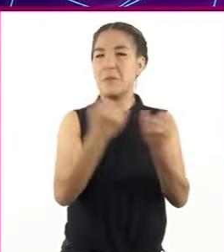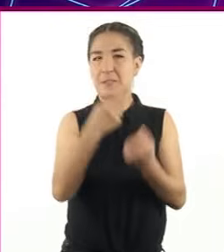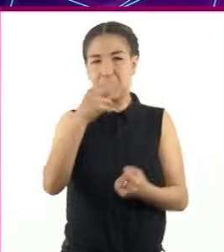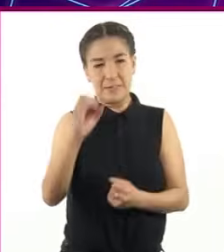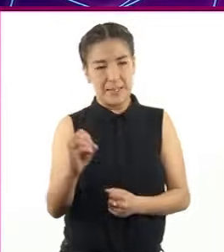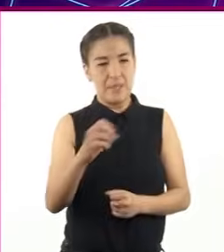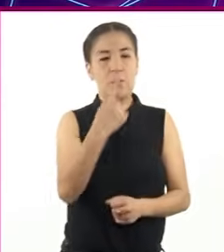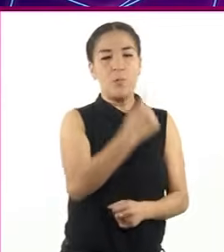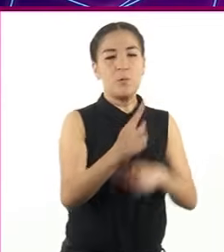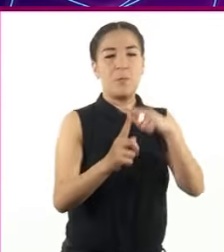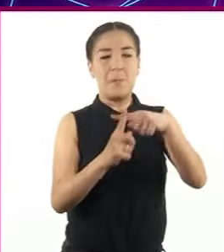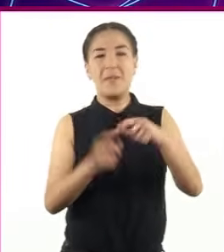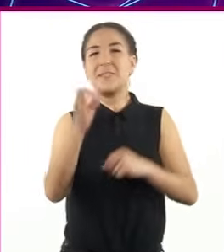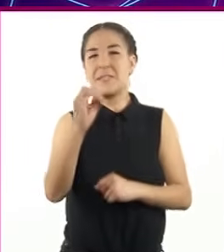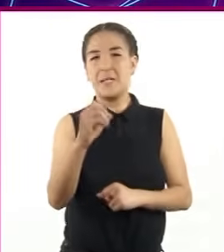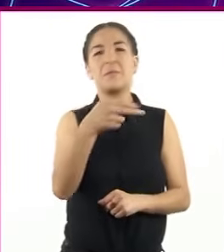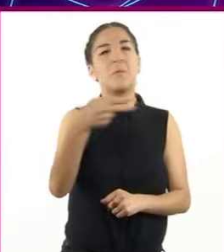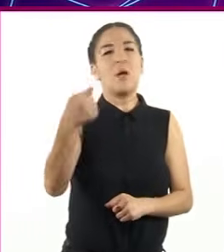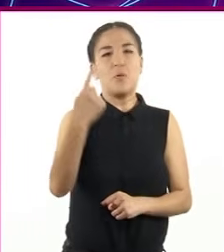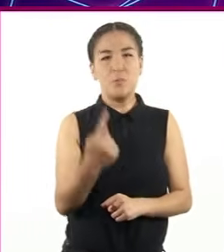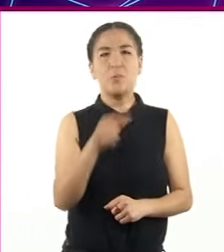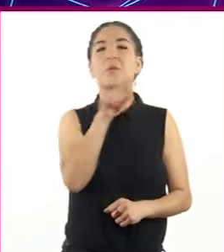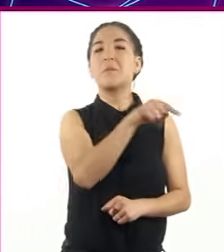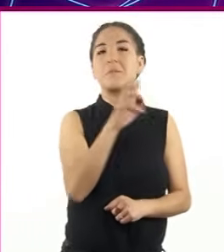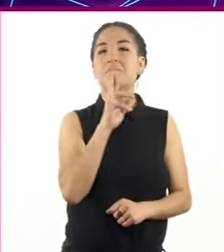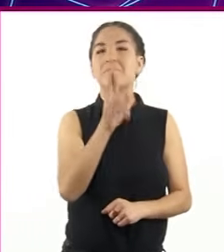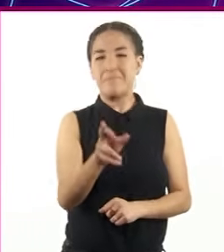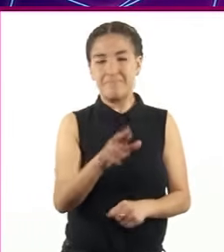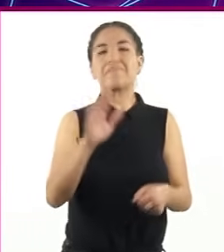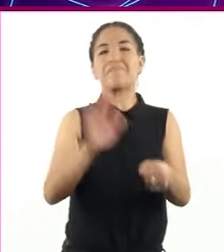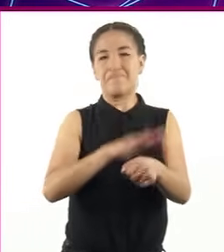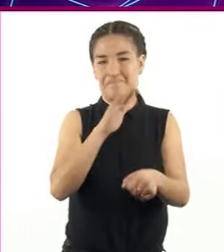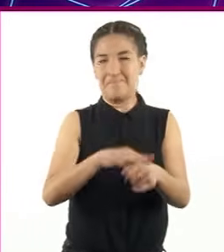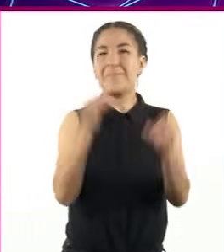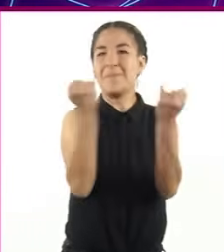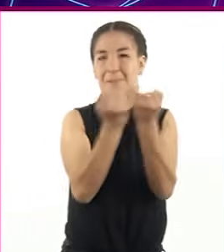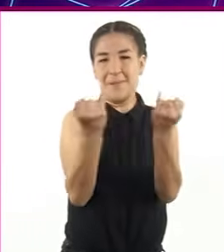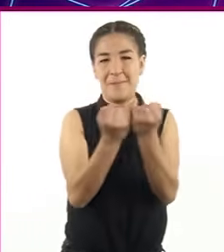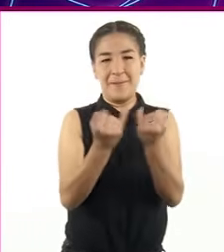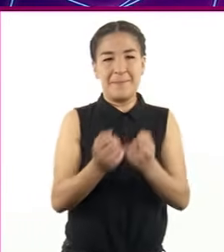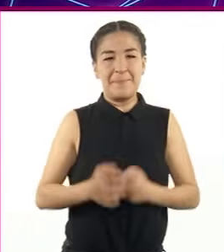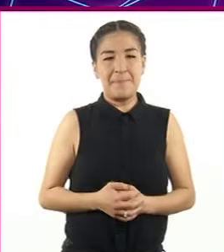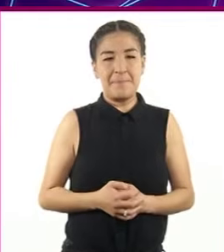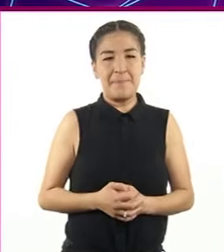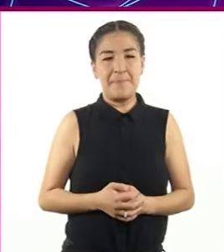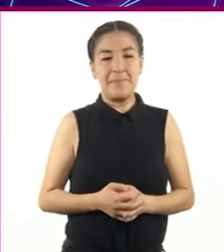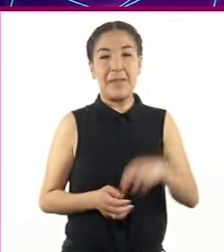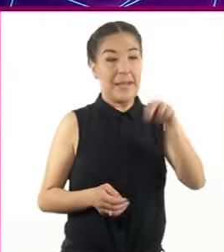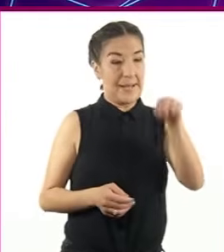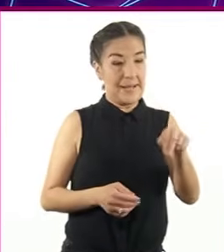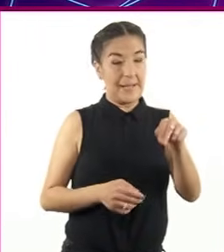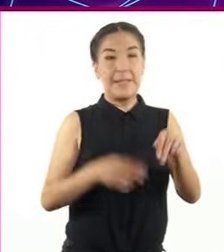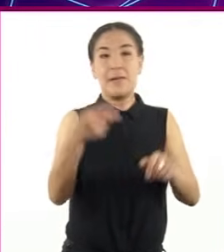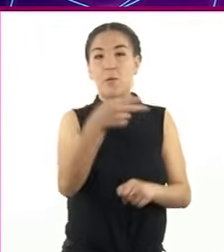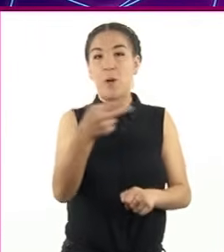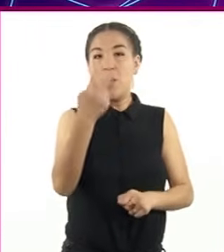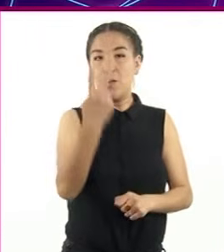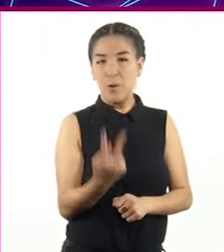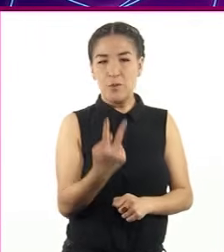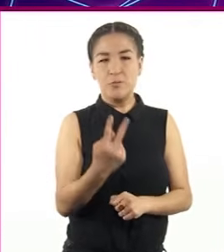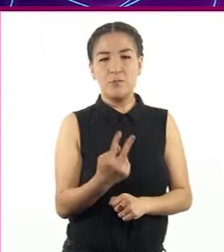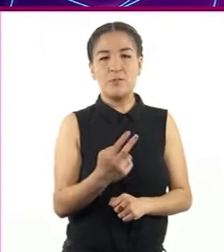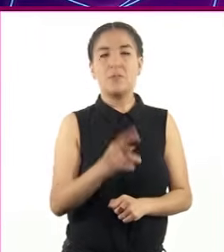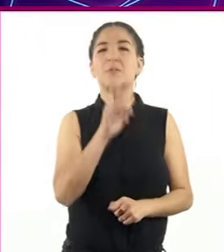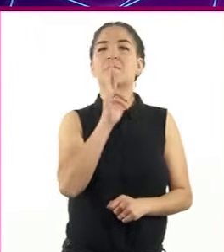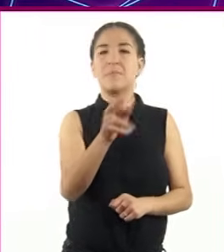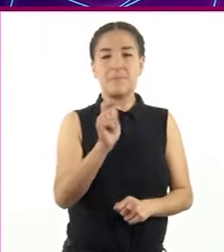igual a 1. En este caso, los resultados coinciden. Cuando n es igual a 2, la expresión